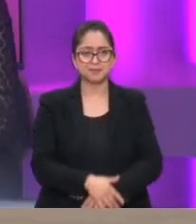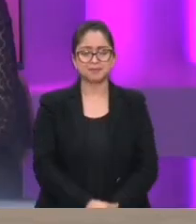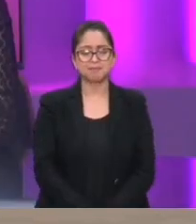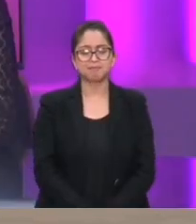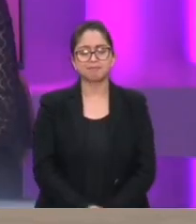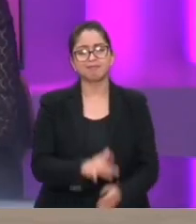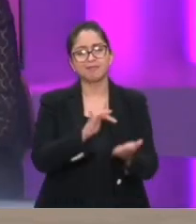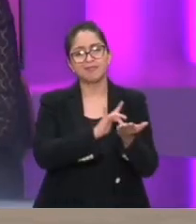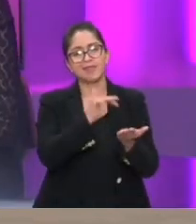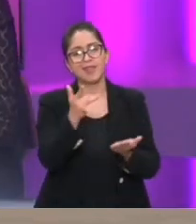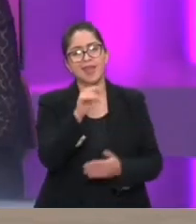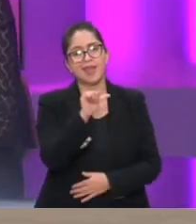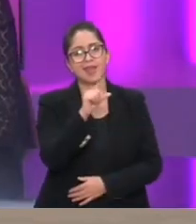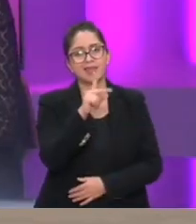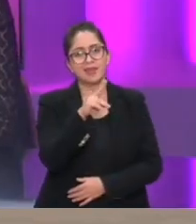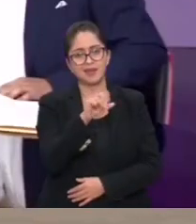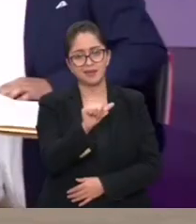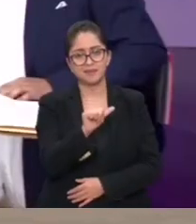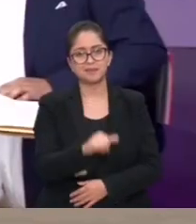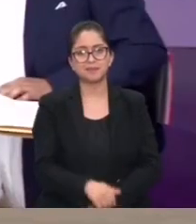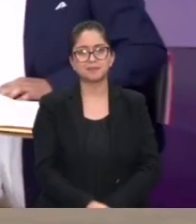Gracias, Andrea Rocha.